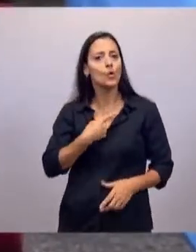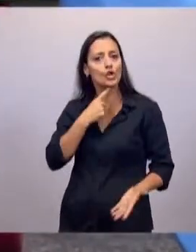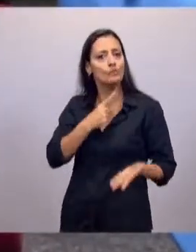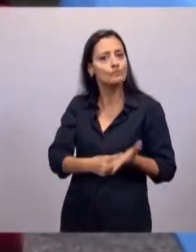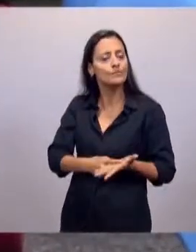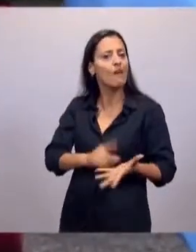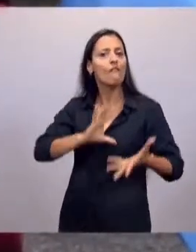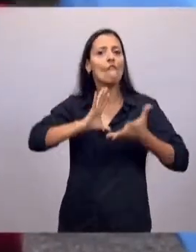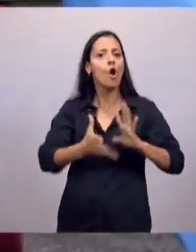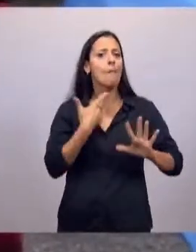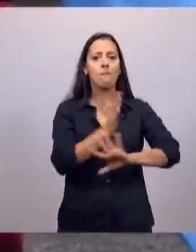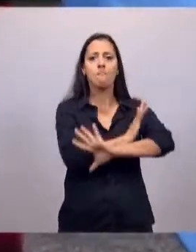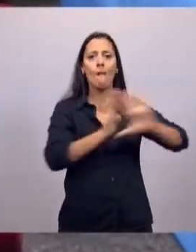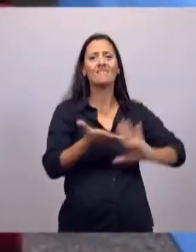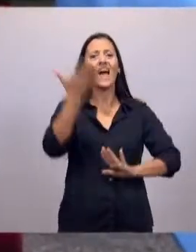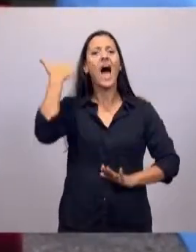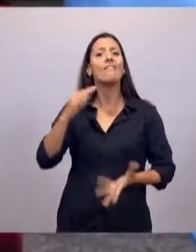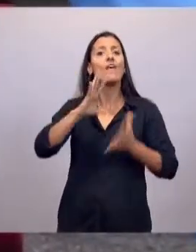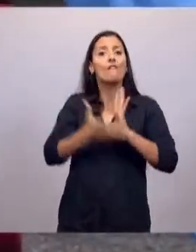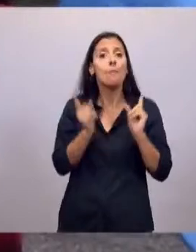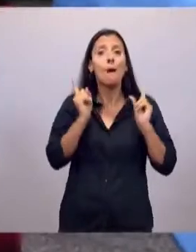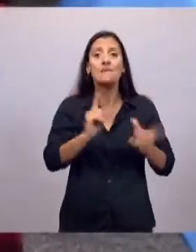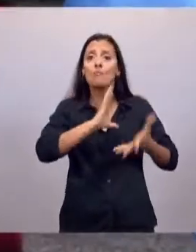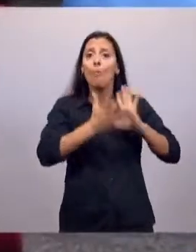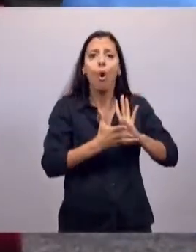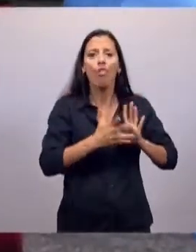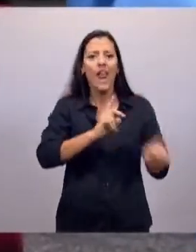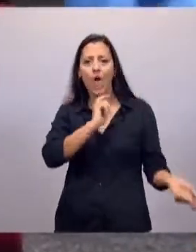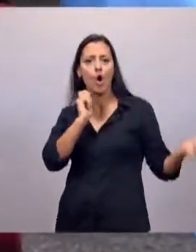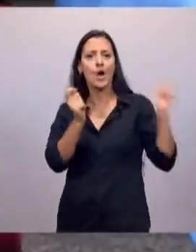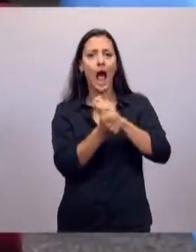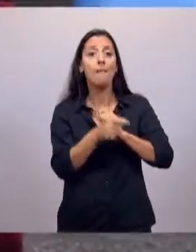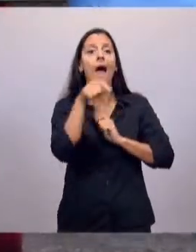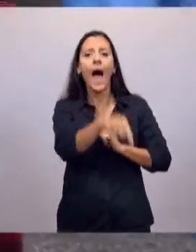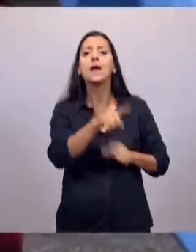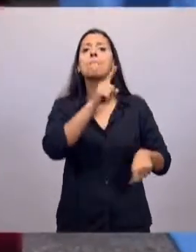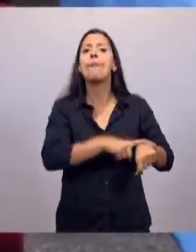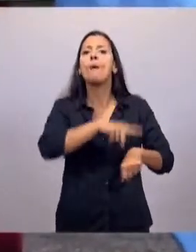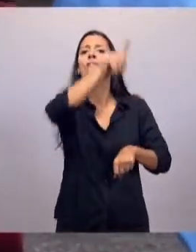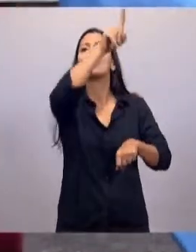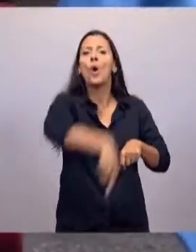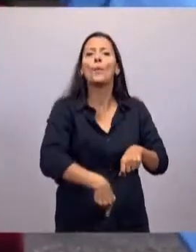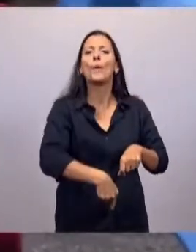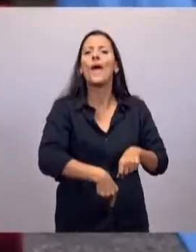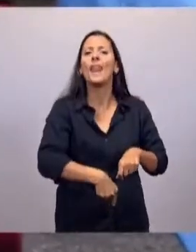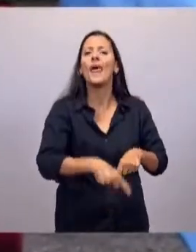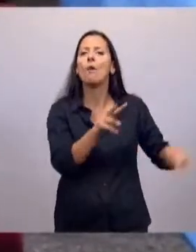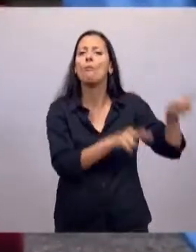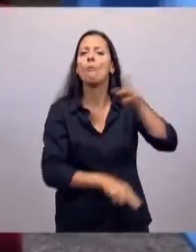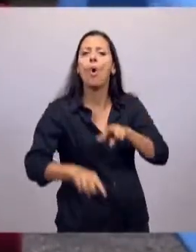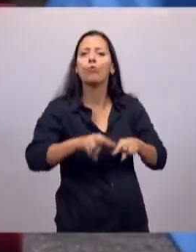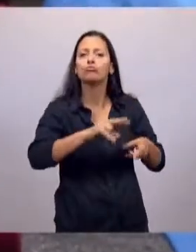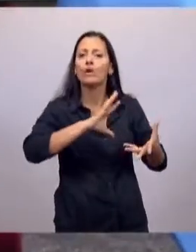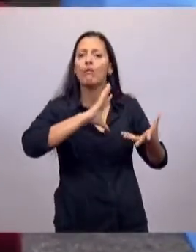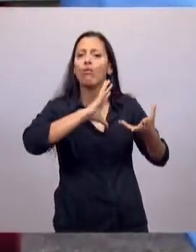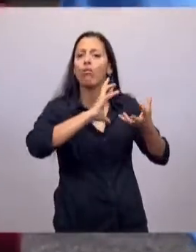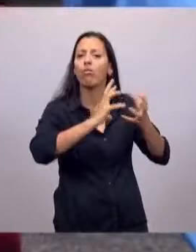modelo que nos había hecho rico y abrazaron las ideas empobrecedoras del colectivismo.